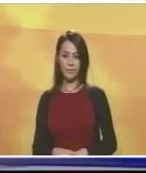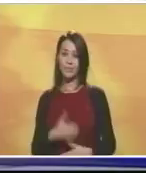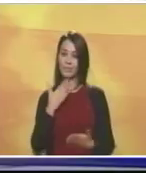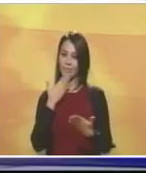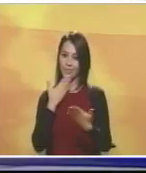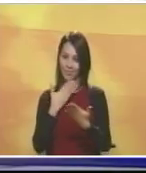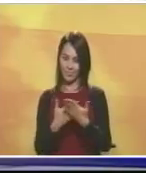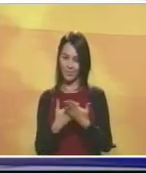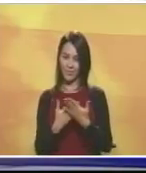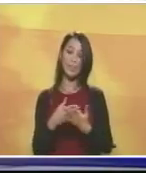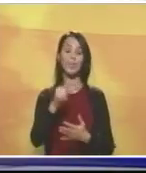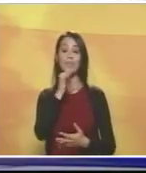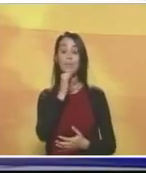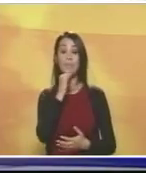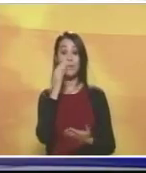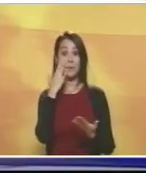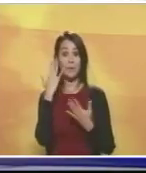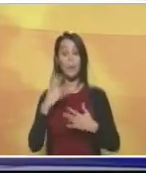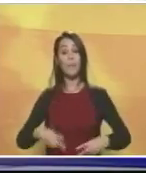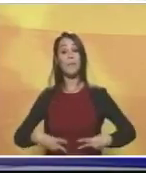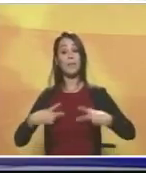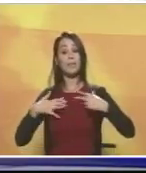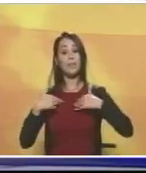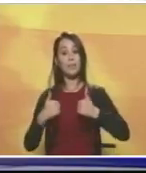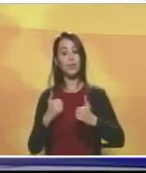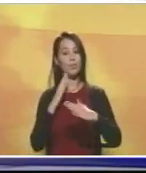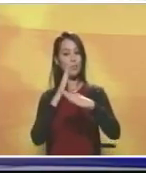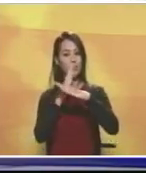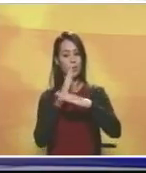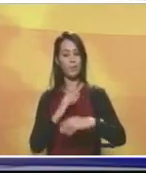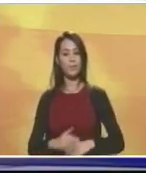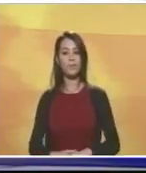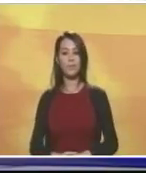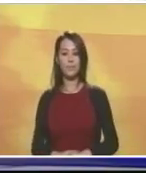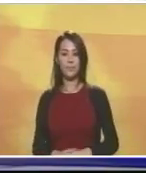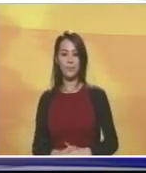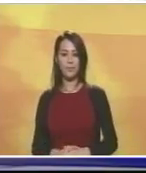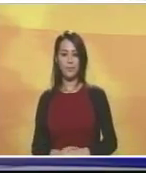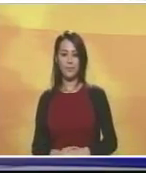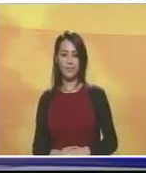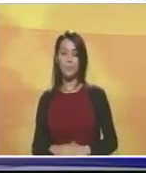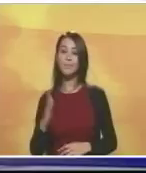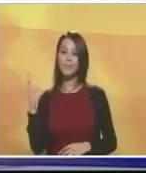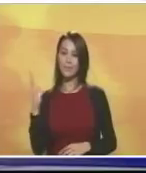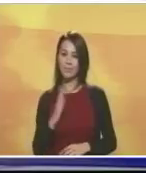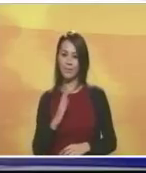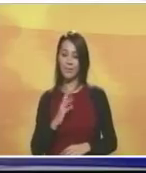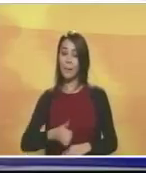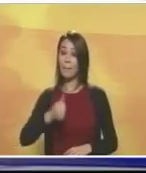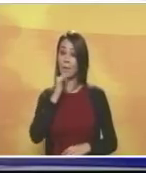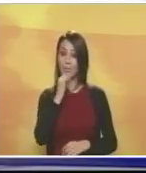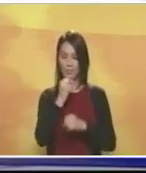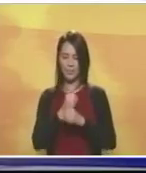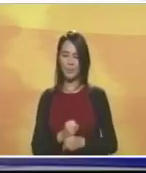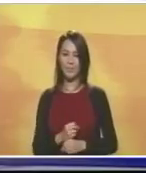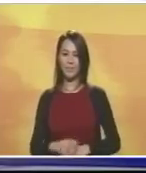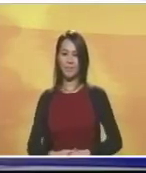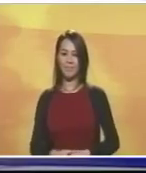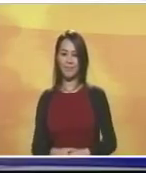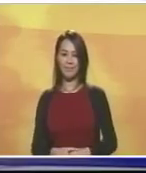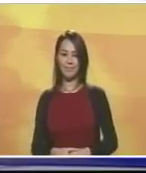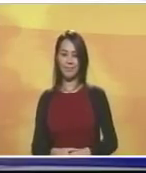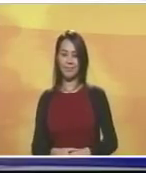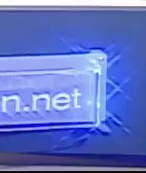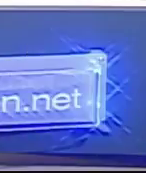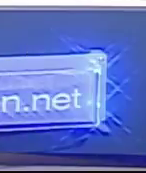Gracias, amigos. Con el reporte de Yoheis Adrián de Vida y Salud, hacemos una pausa. Así es, al regreso tenemos más información. Quédense allí.